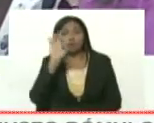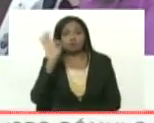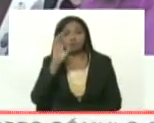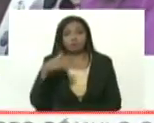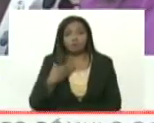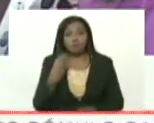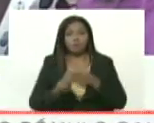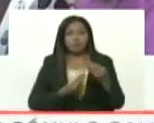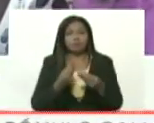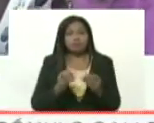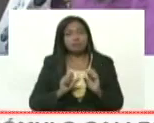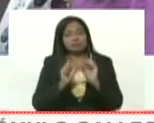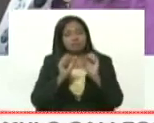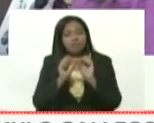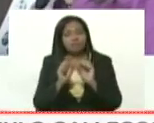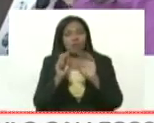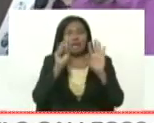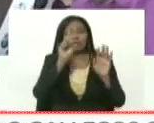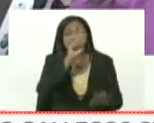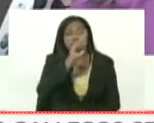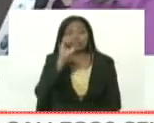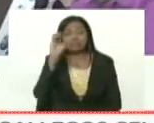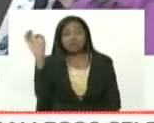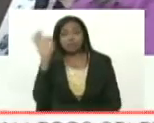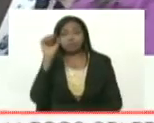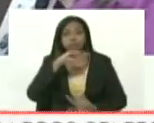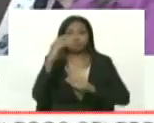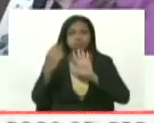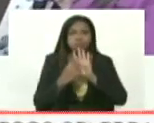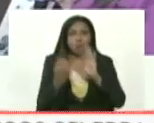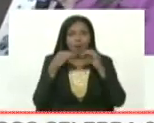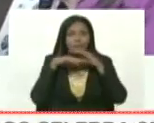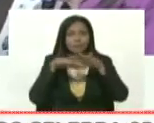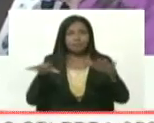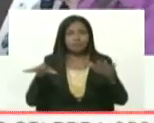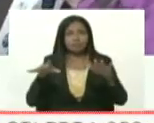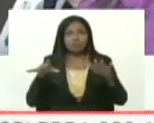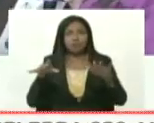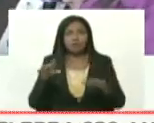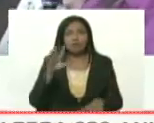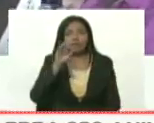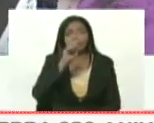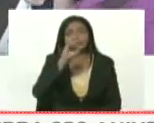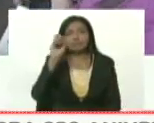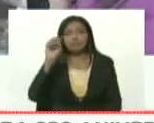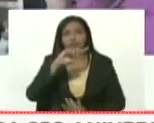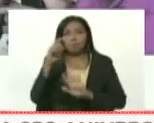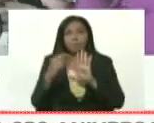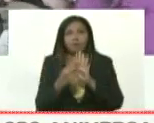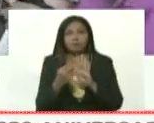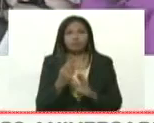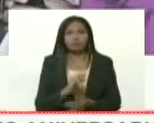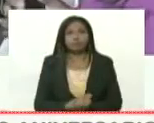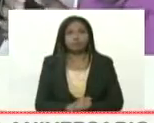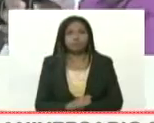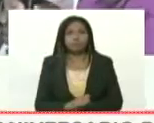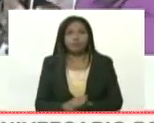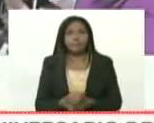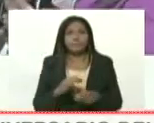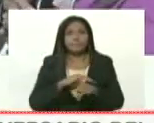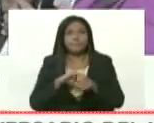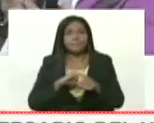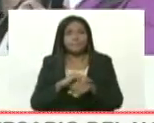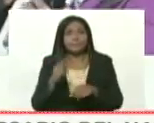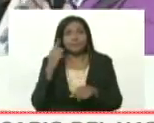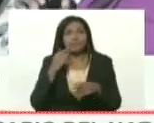que avanzar. Si llegamos al 100%, con bendiciones, lleguemos al 100%. Los felicito, ministra. Y a